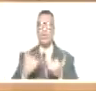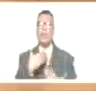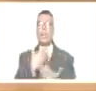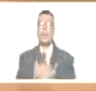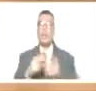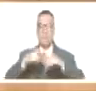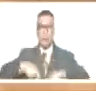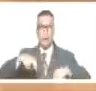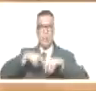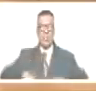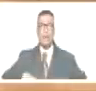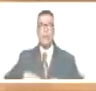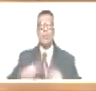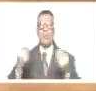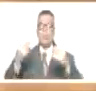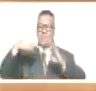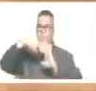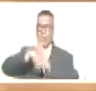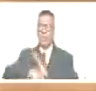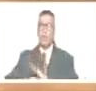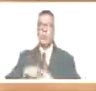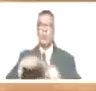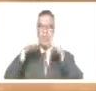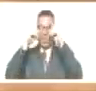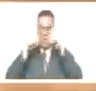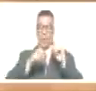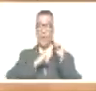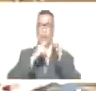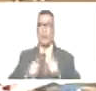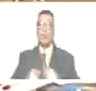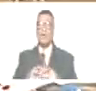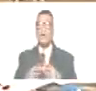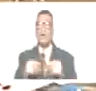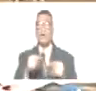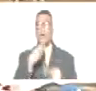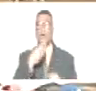investigaciones a fondo y que se determinen las responsabilidades. Es todo, colegas diputados.